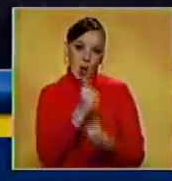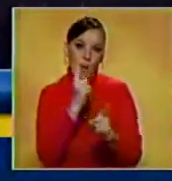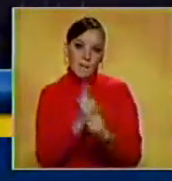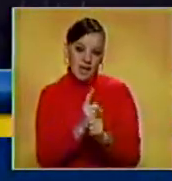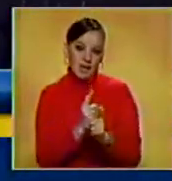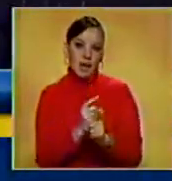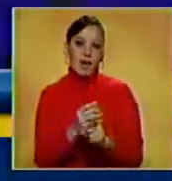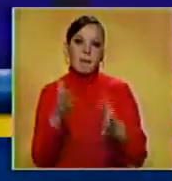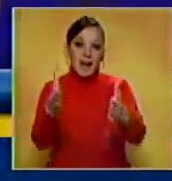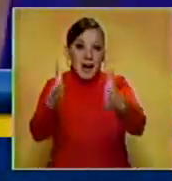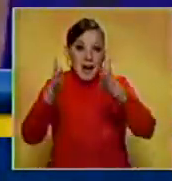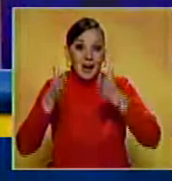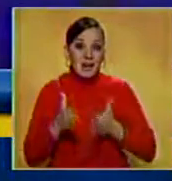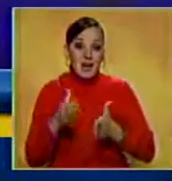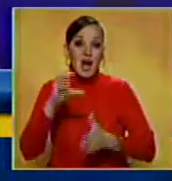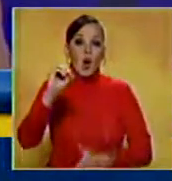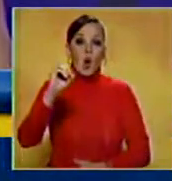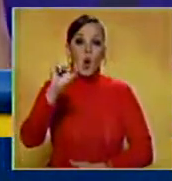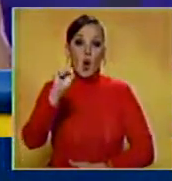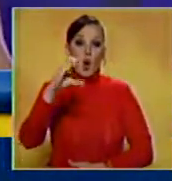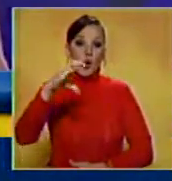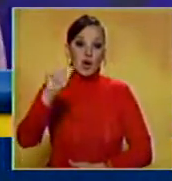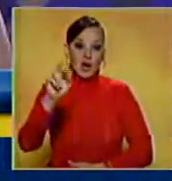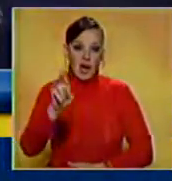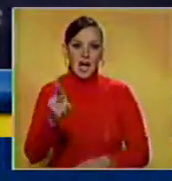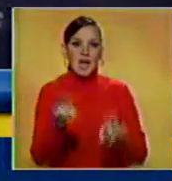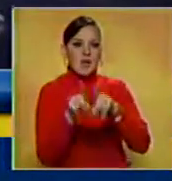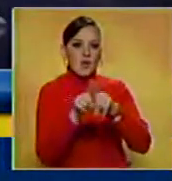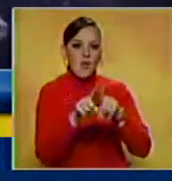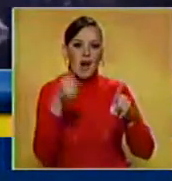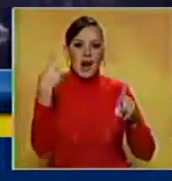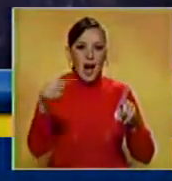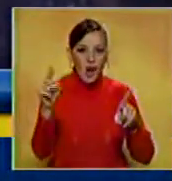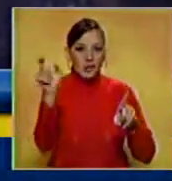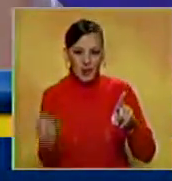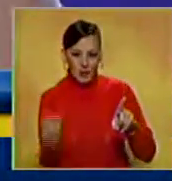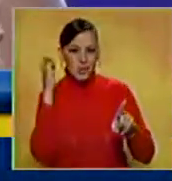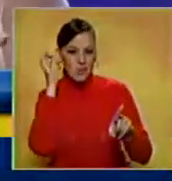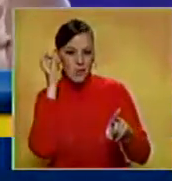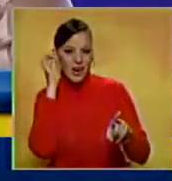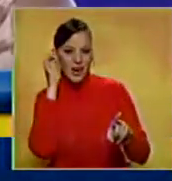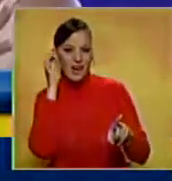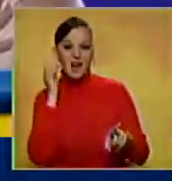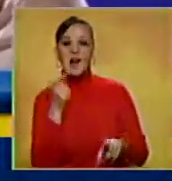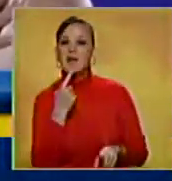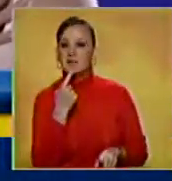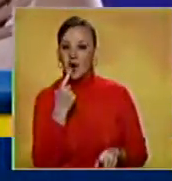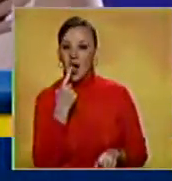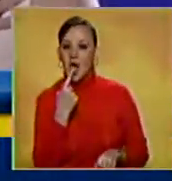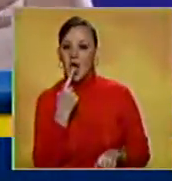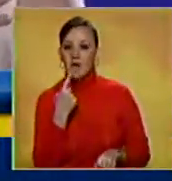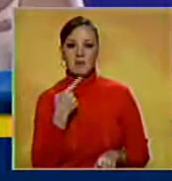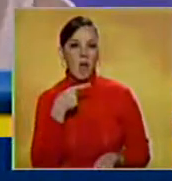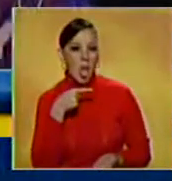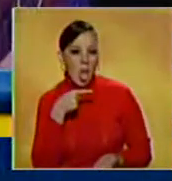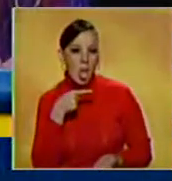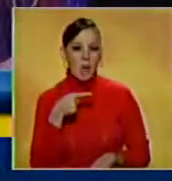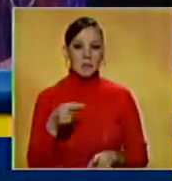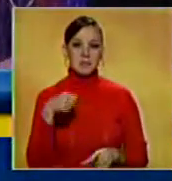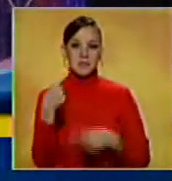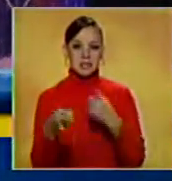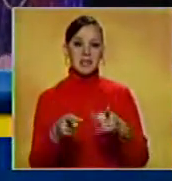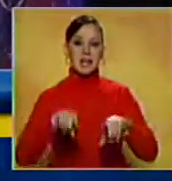al estilo de Miley Cyrus, como la estamos viendo, con unos pantalones negros y un top blanco al inicio, y luego con